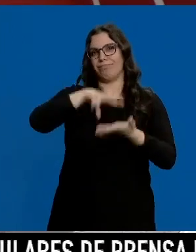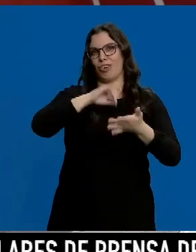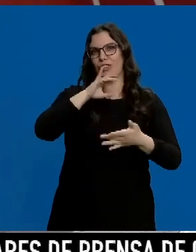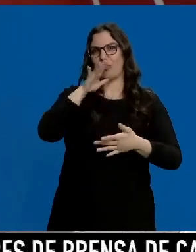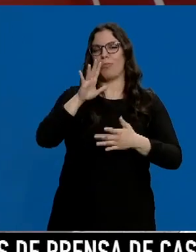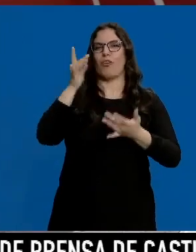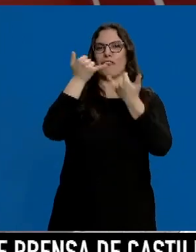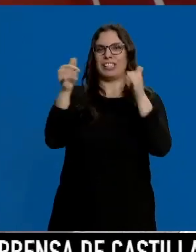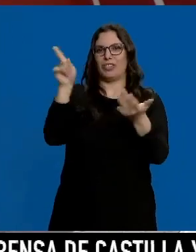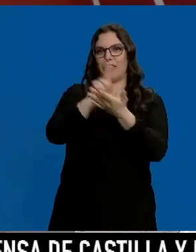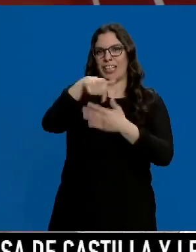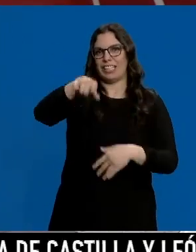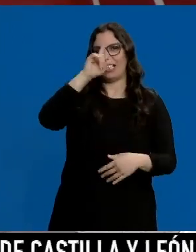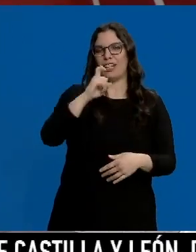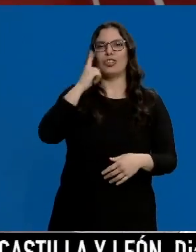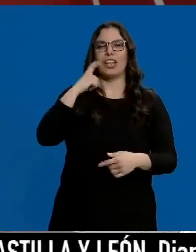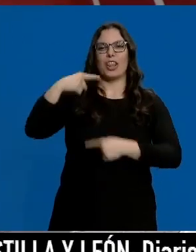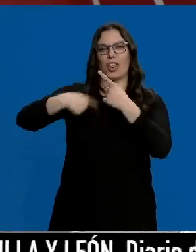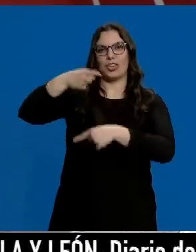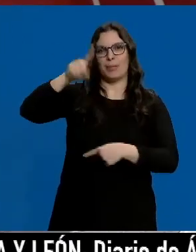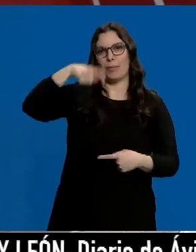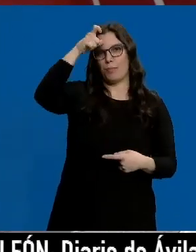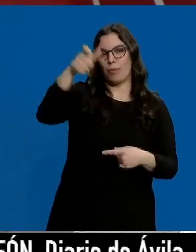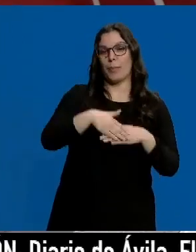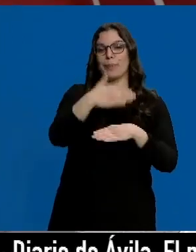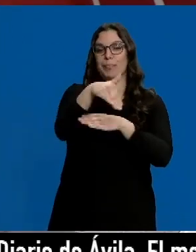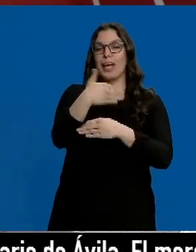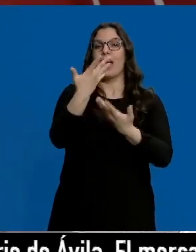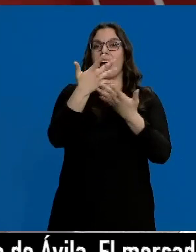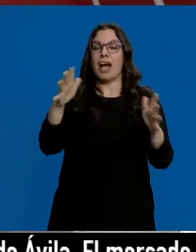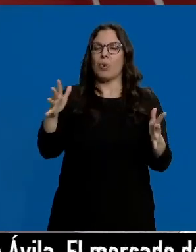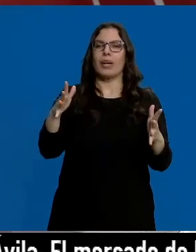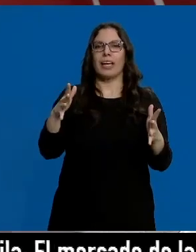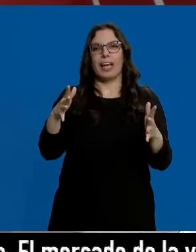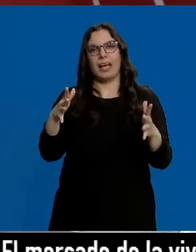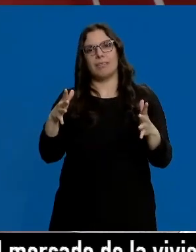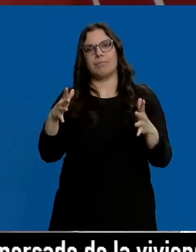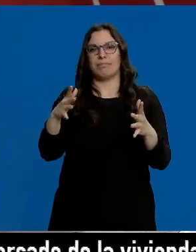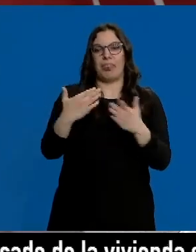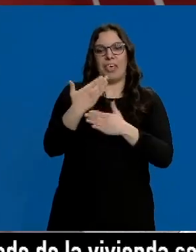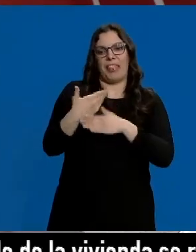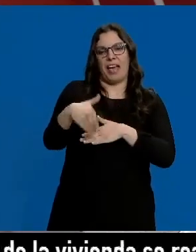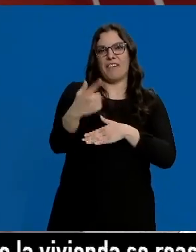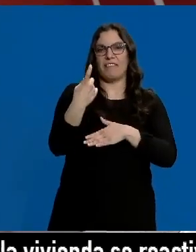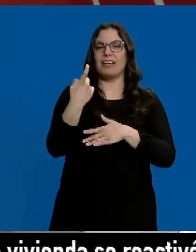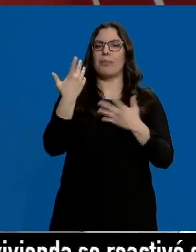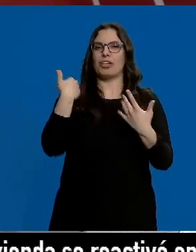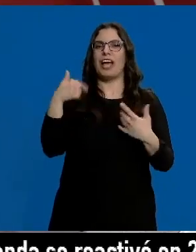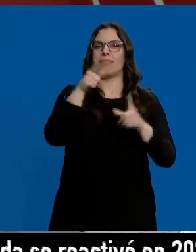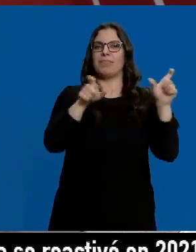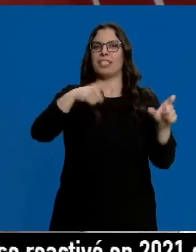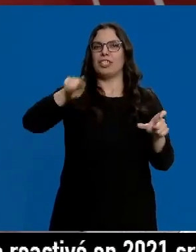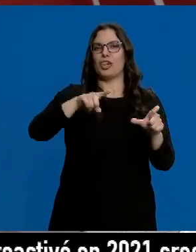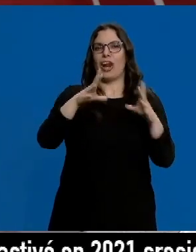vuelven las fiestas y las tradiciones en los pueblos. En la calle, a pesar de que falta todavía algunos días, ya hemos visto ganas de perder